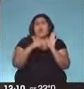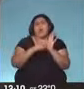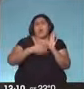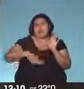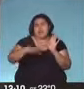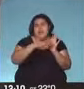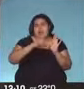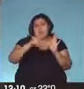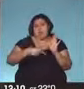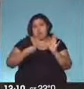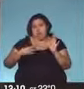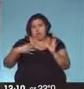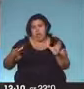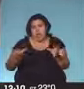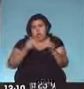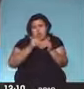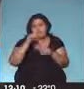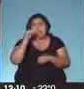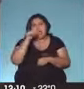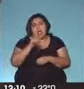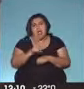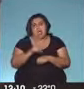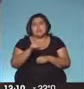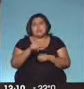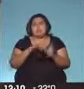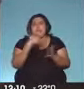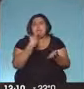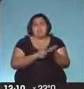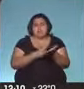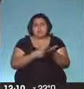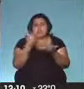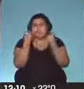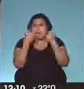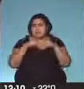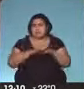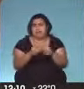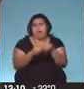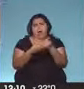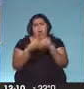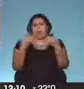conurbano bonaerense, más allá de cualquier medida, está coordinado todo por el gobierno nacional.